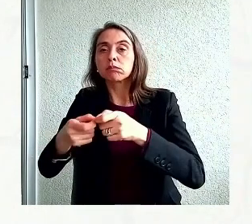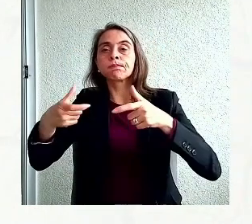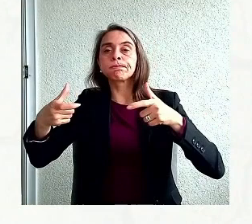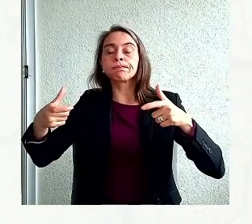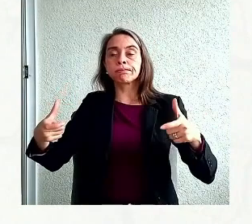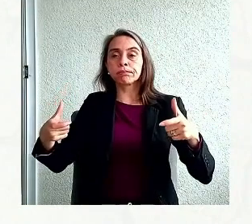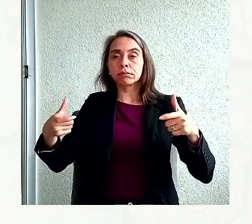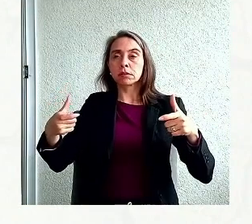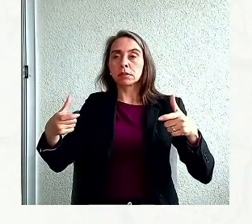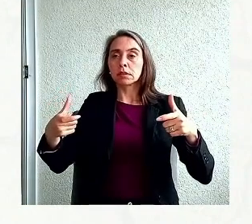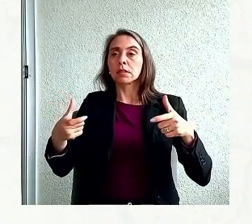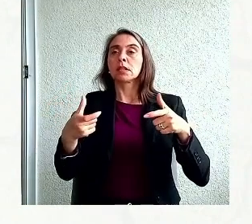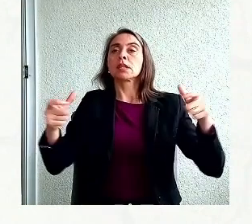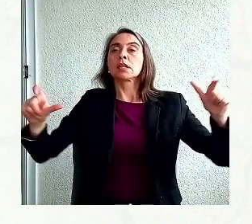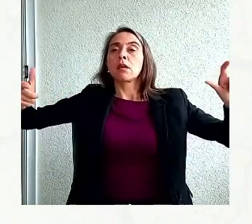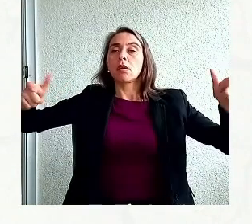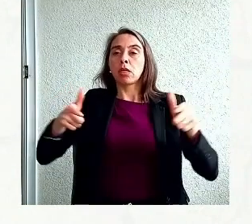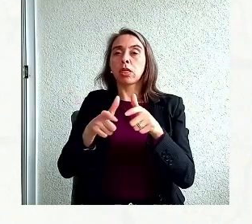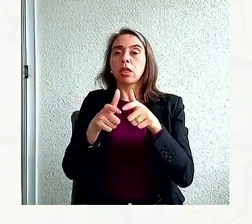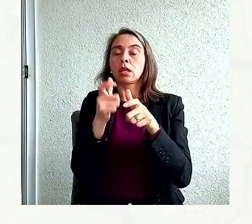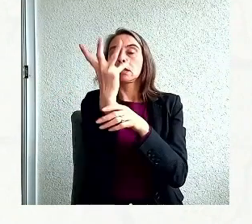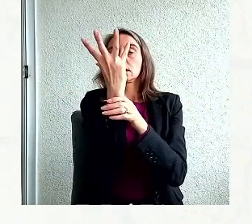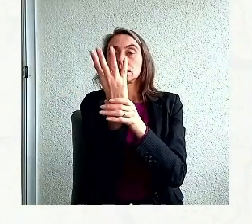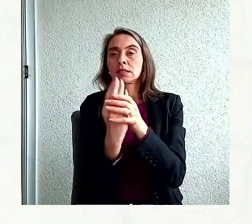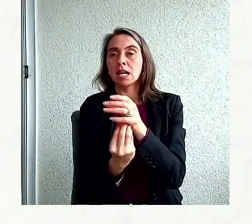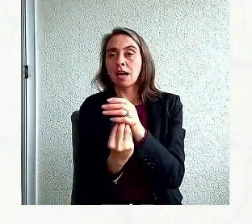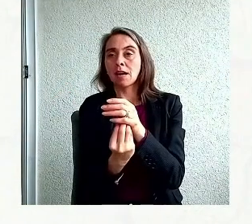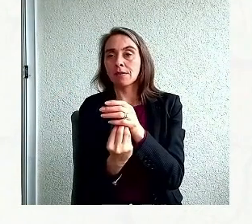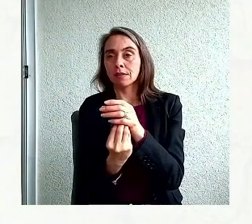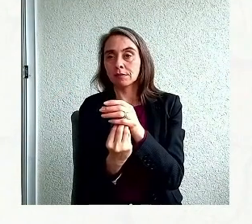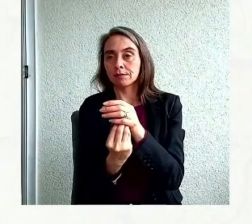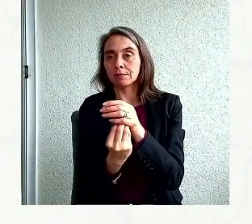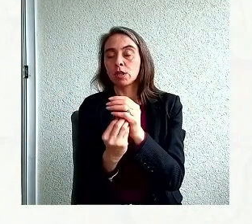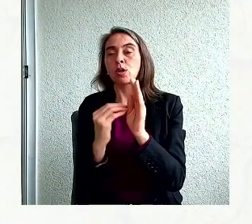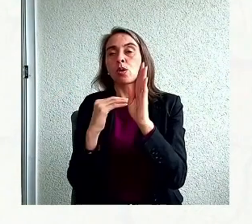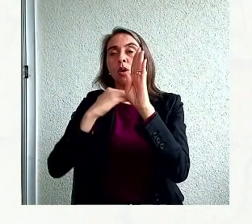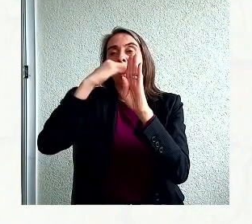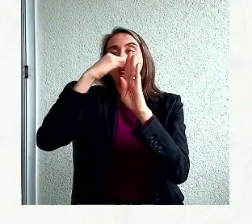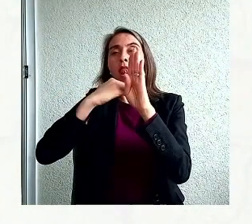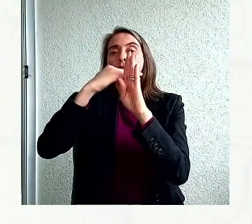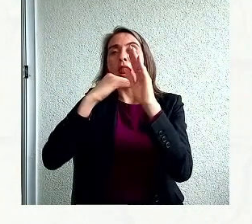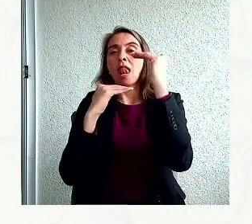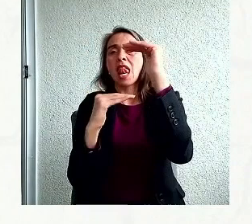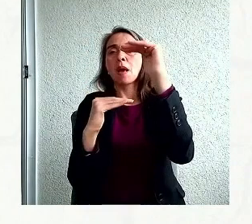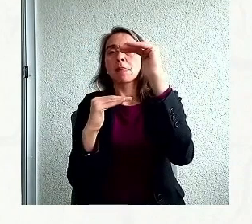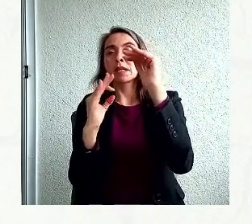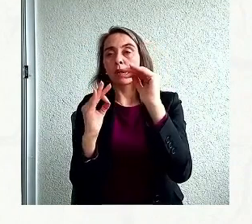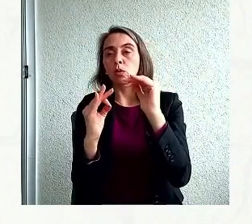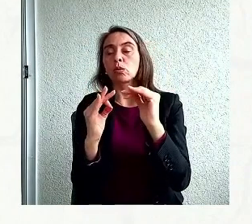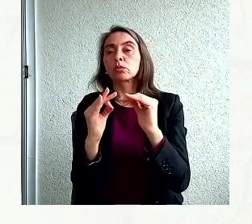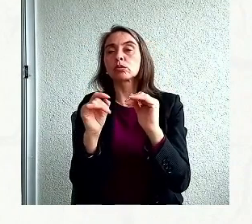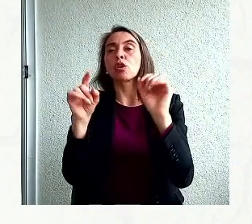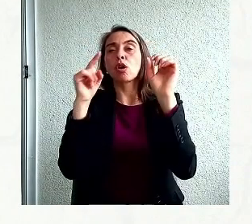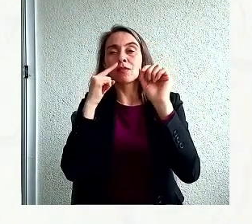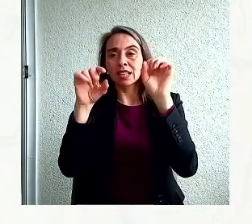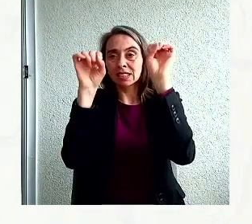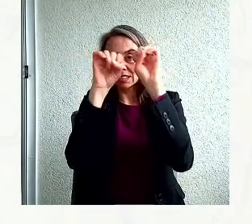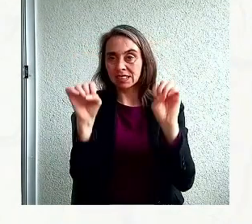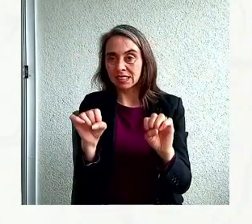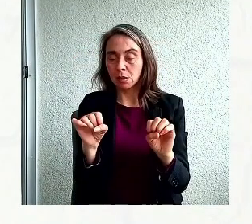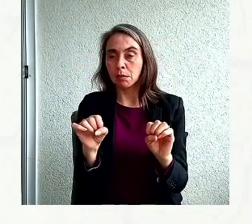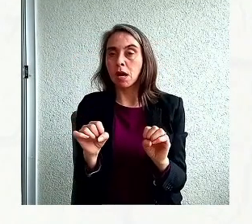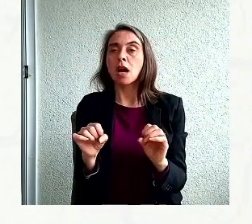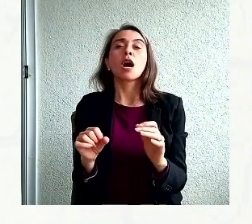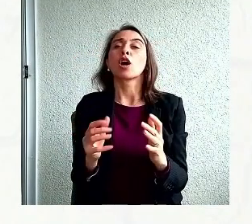es lo que apuntan algunos de los sistemas. ¿Cómo llegan los organismos? Allá llegan por distintos mecanismos. O sea, aquí hay en